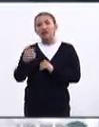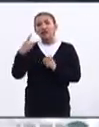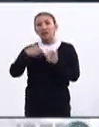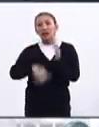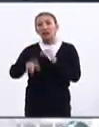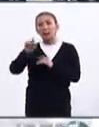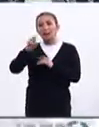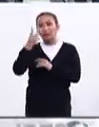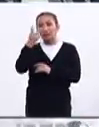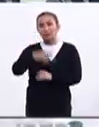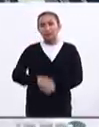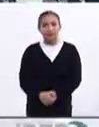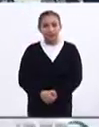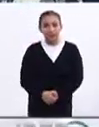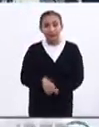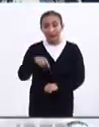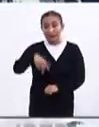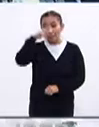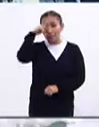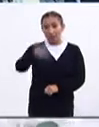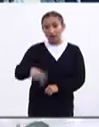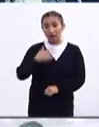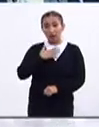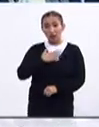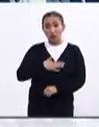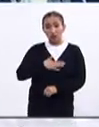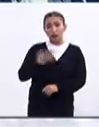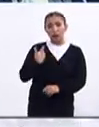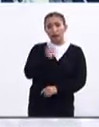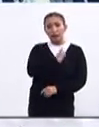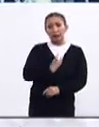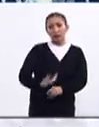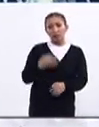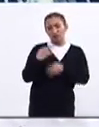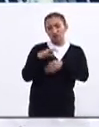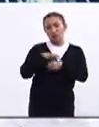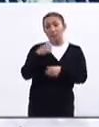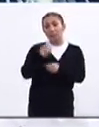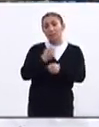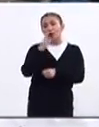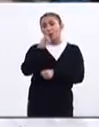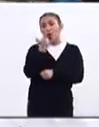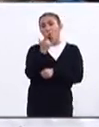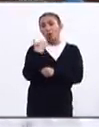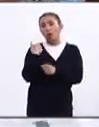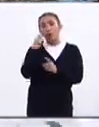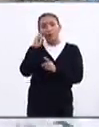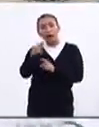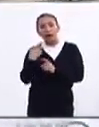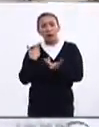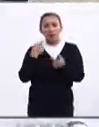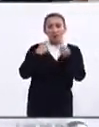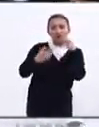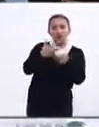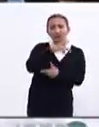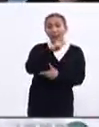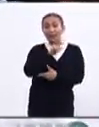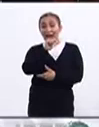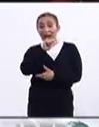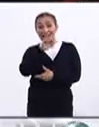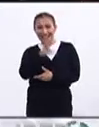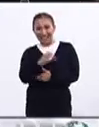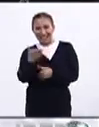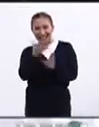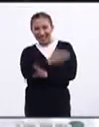agosto de 2022. En México, la justicia presidencial se llevó a cabo el 1 de julio, en medio de la renegociación del Tratado de